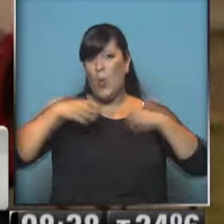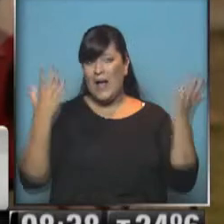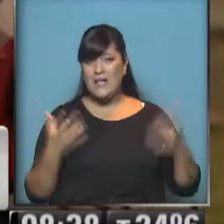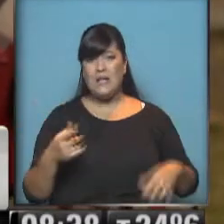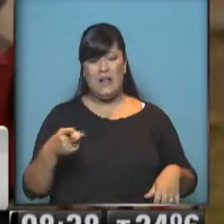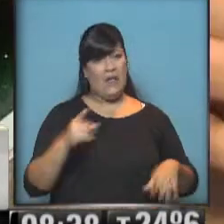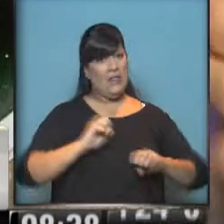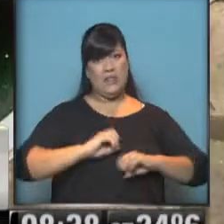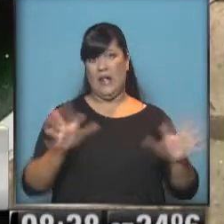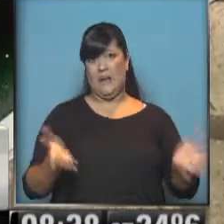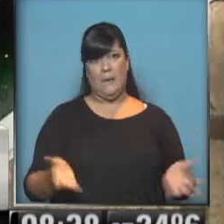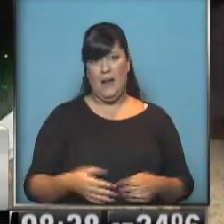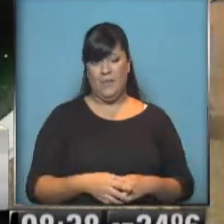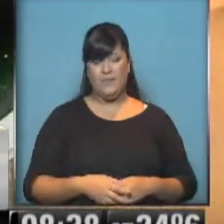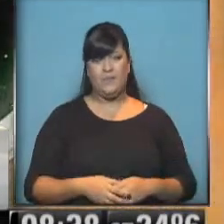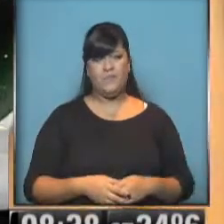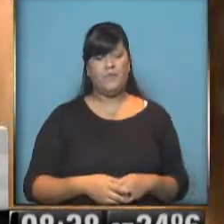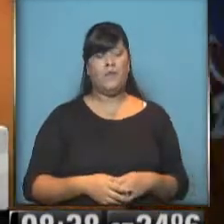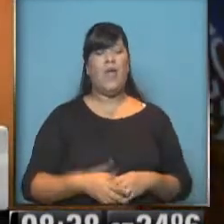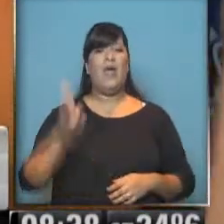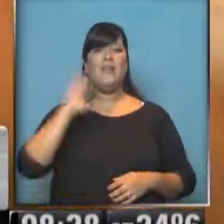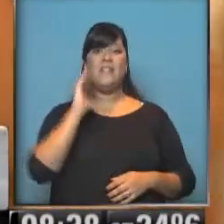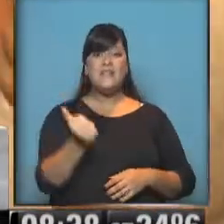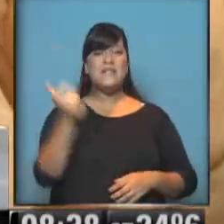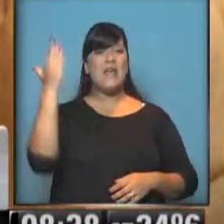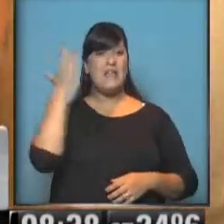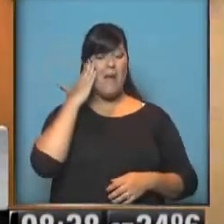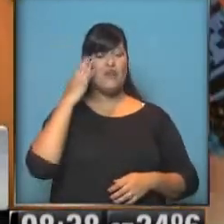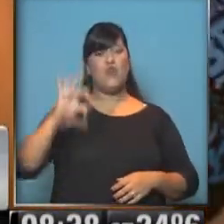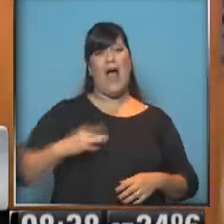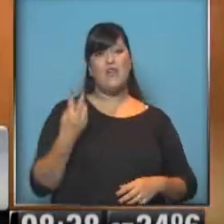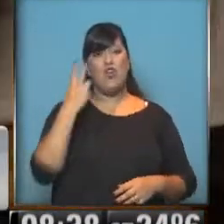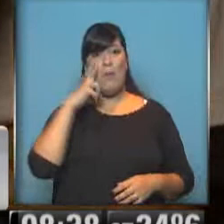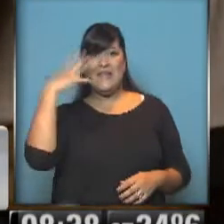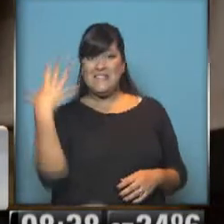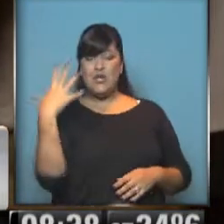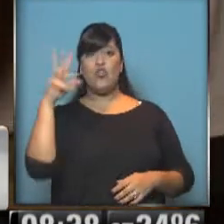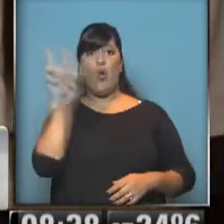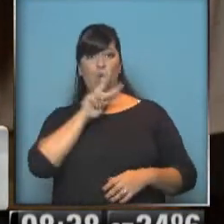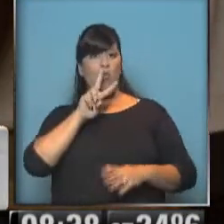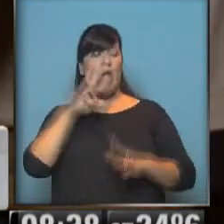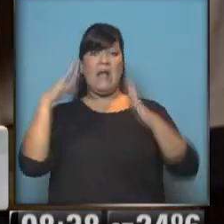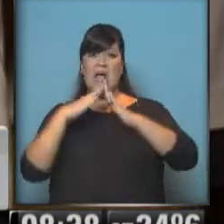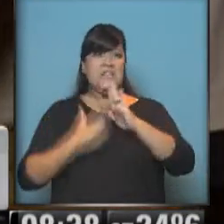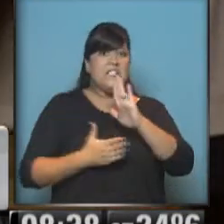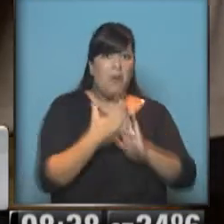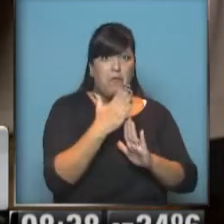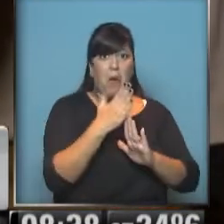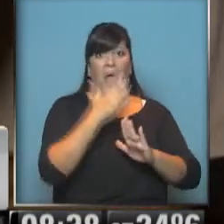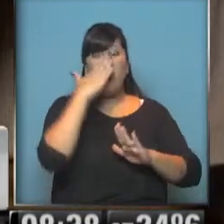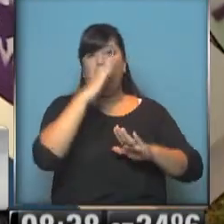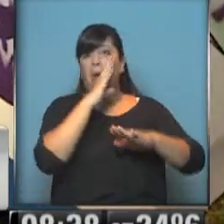es espantoso. El 16 de marzo del año 2005, Florencia salió de su casa y nunca más se volvió a saber de